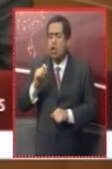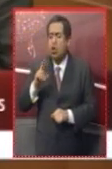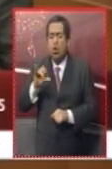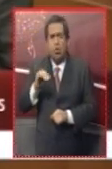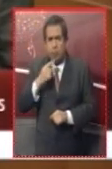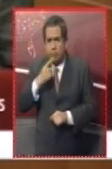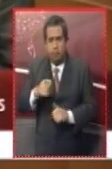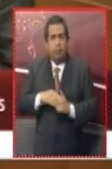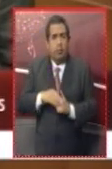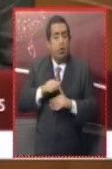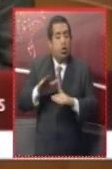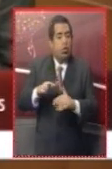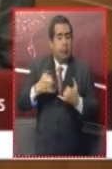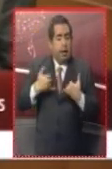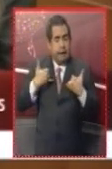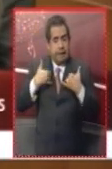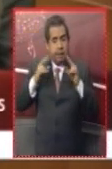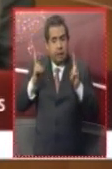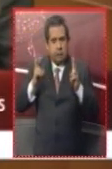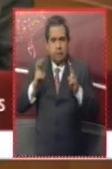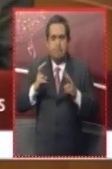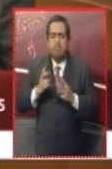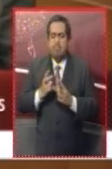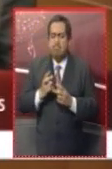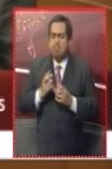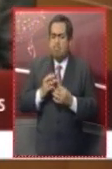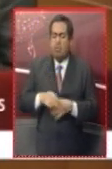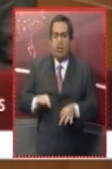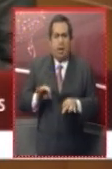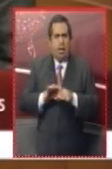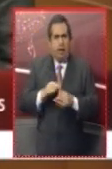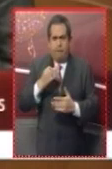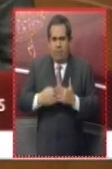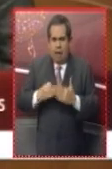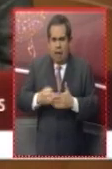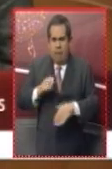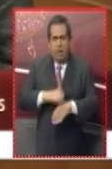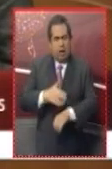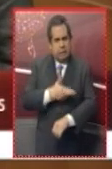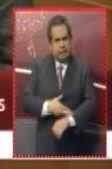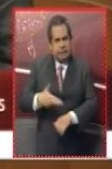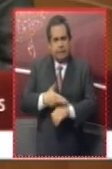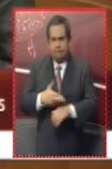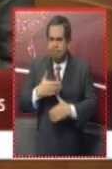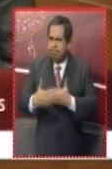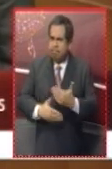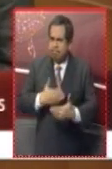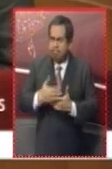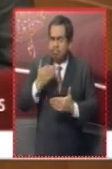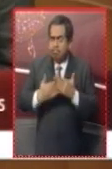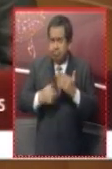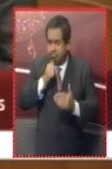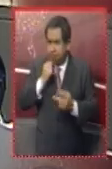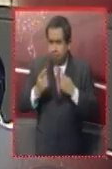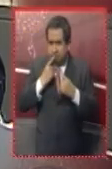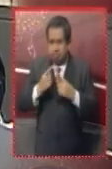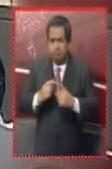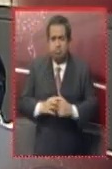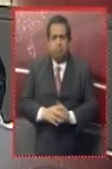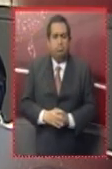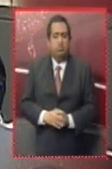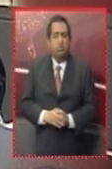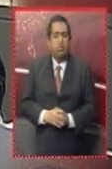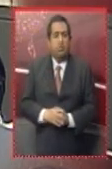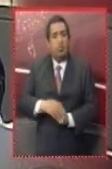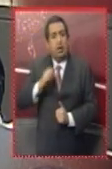materia de adolescentes es un tema que queda pendiente. Y es un tema que queda pendiente. La